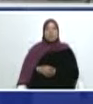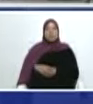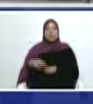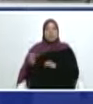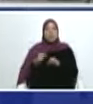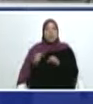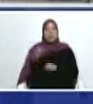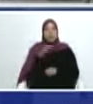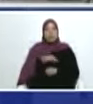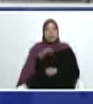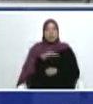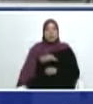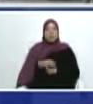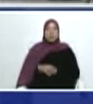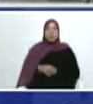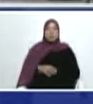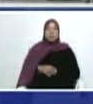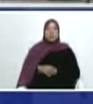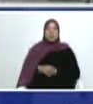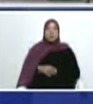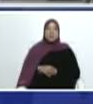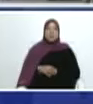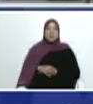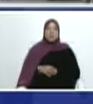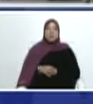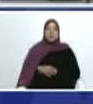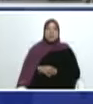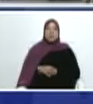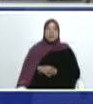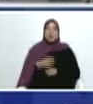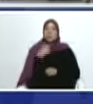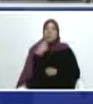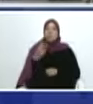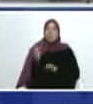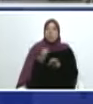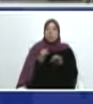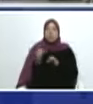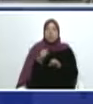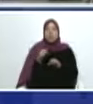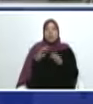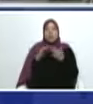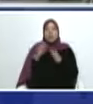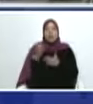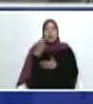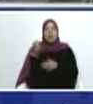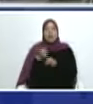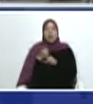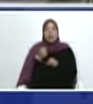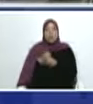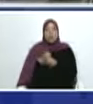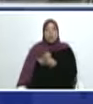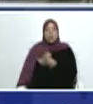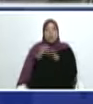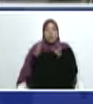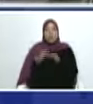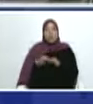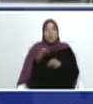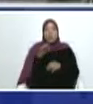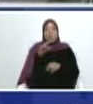movimientos sociales. Está Rodney Farías, vocero del movimiento Caricuao Caribe, escrito con